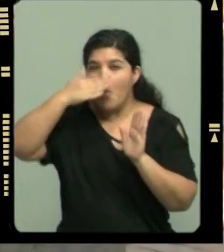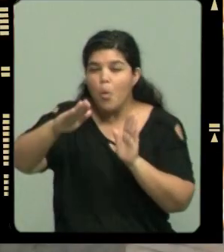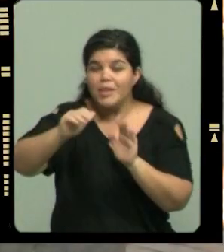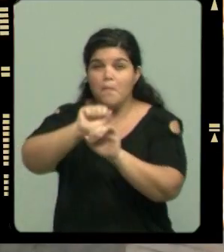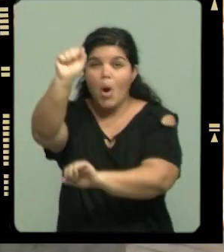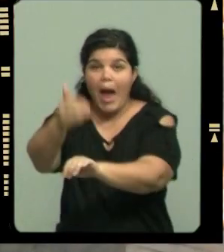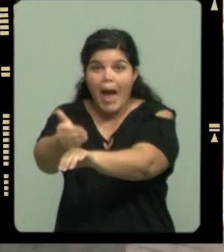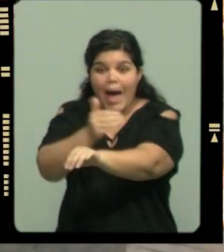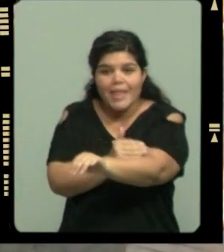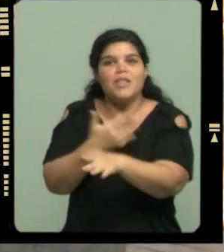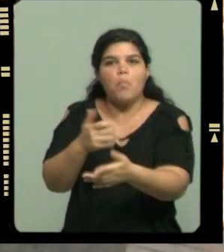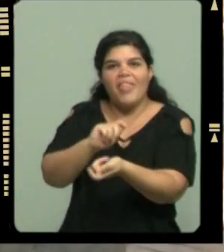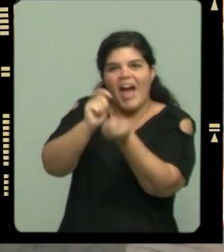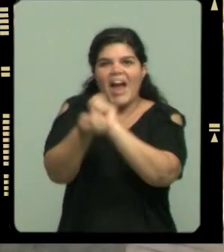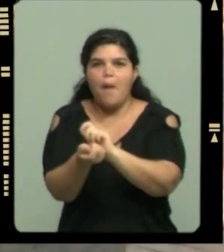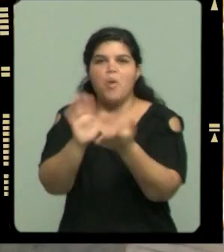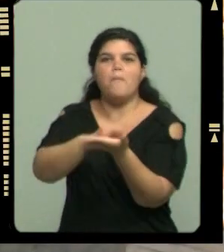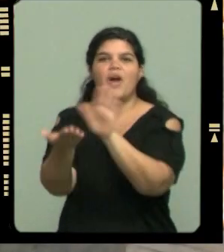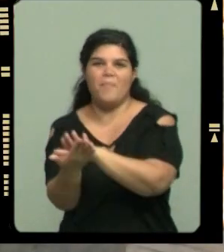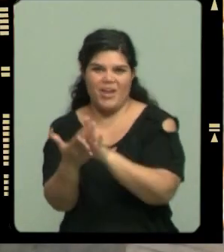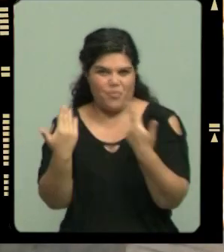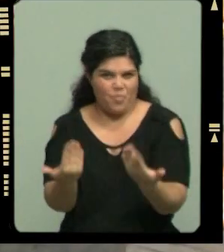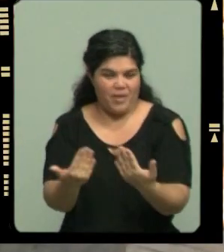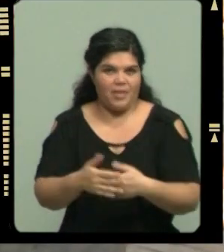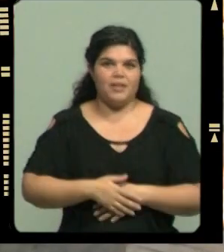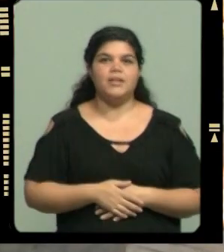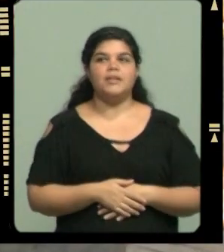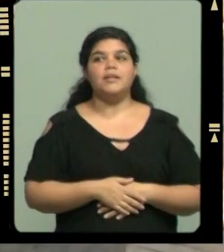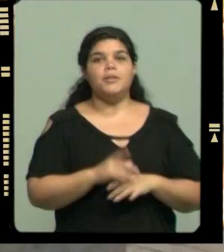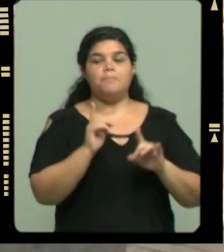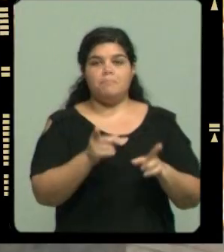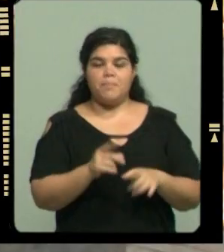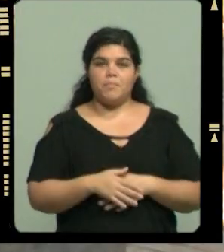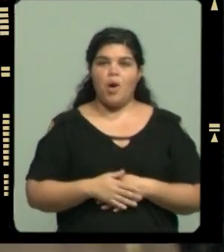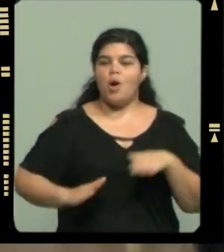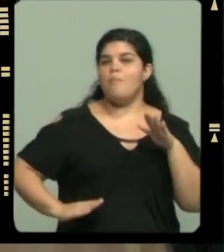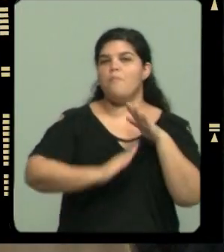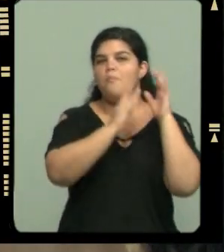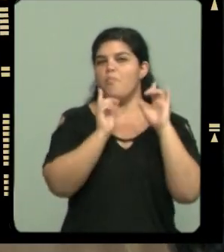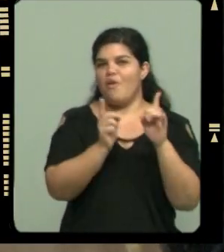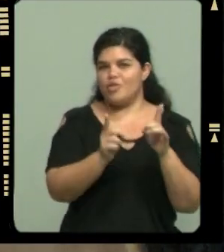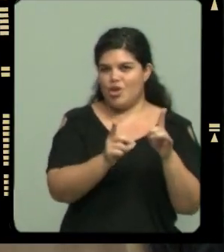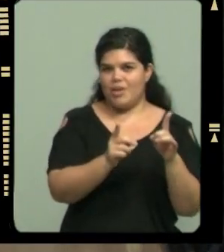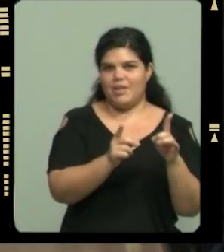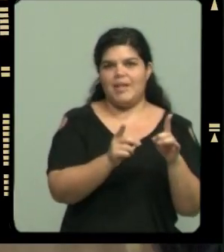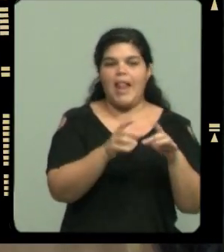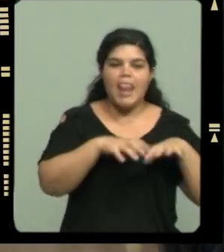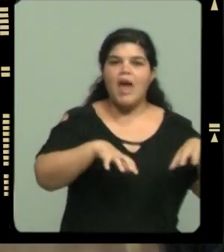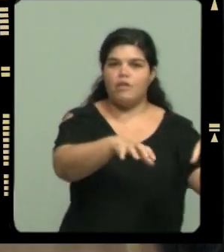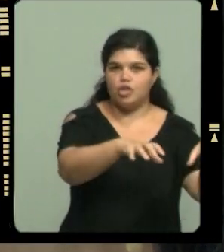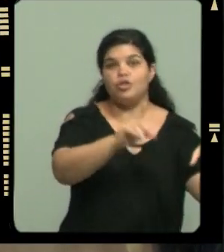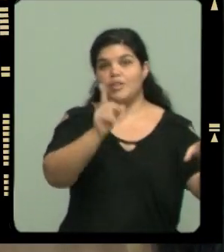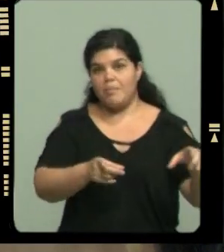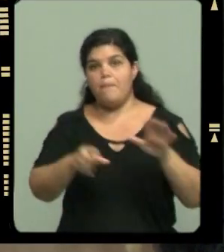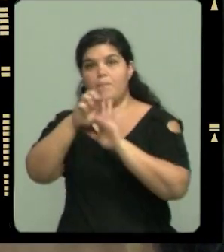Bien. ¿Y ellos qué hacen en el laboratorio? Se ponen a trabajar junto con los mentores de los laboratorios, junto con los mentores del programa Líderes, y junto